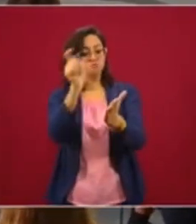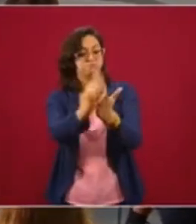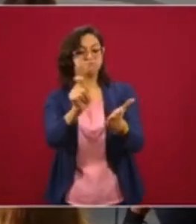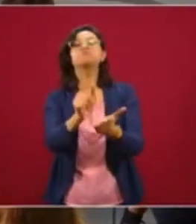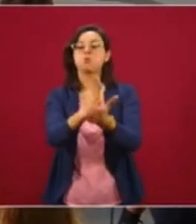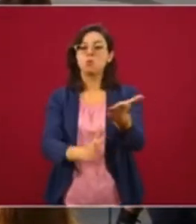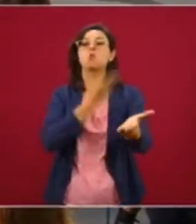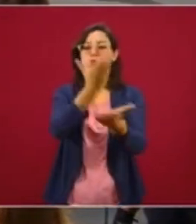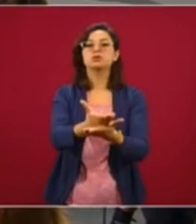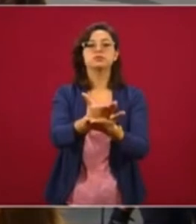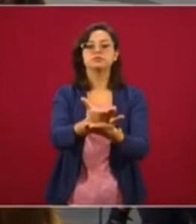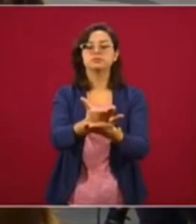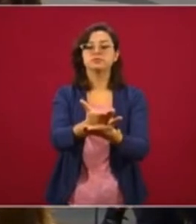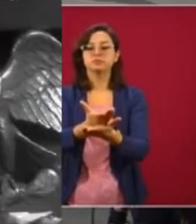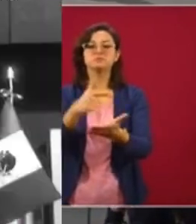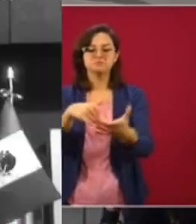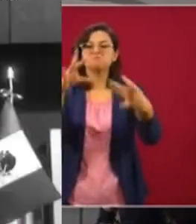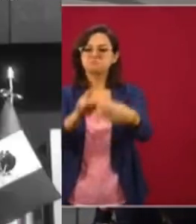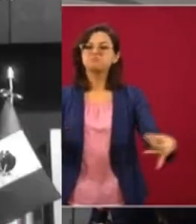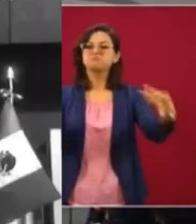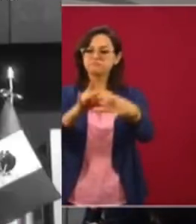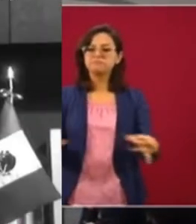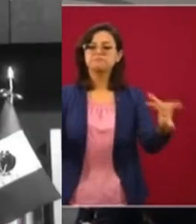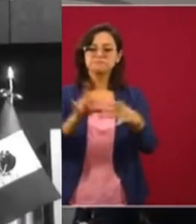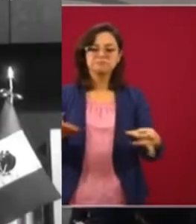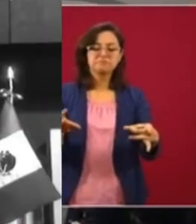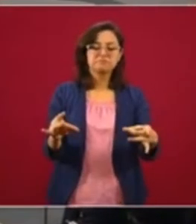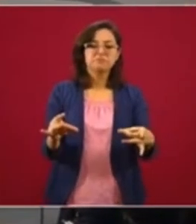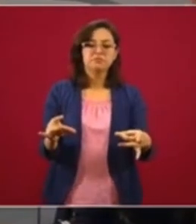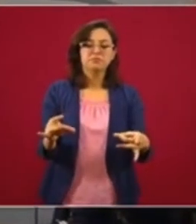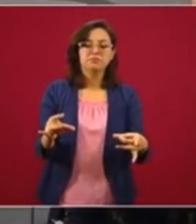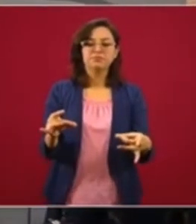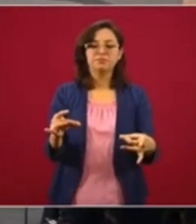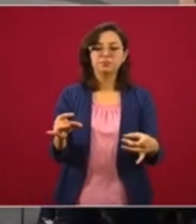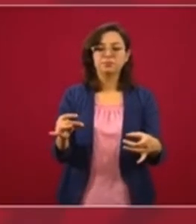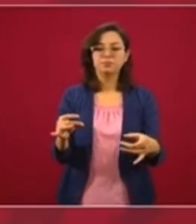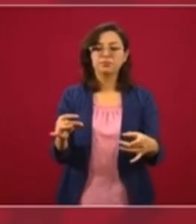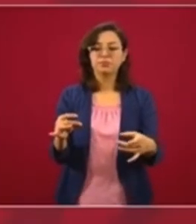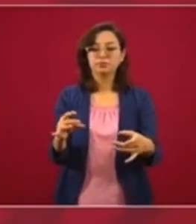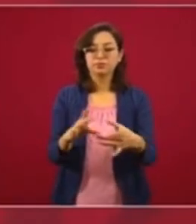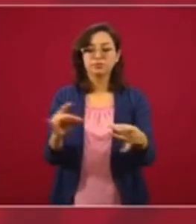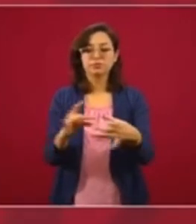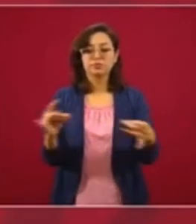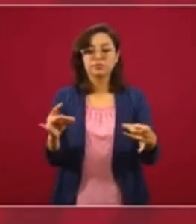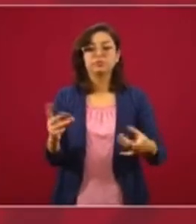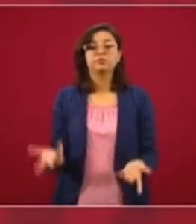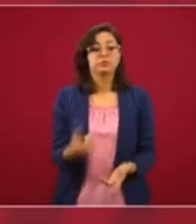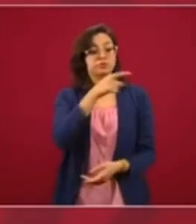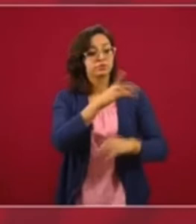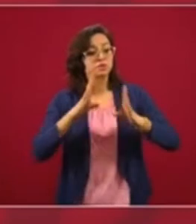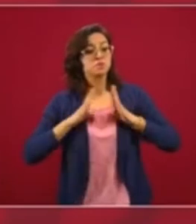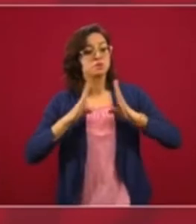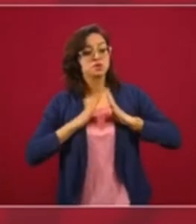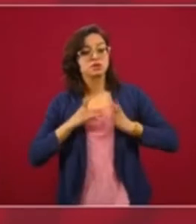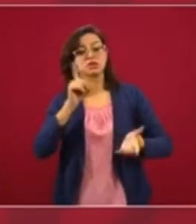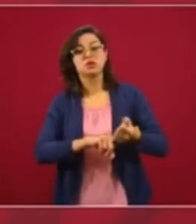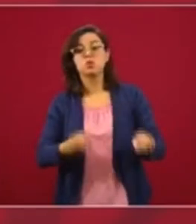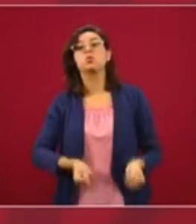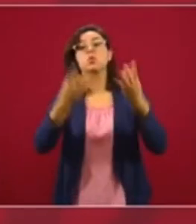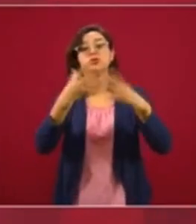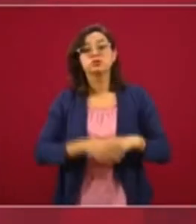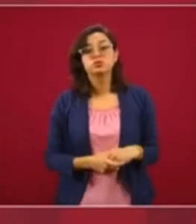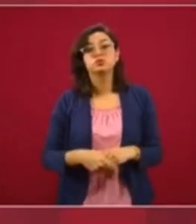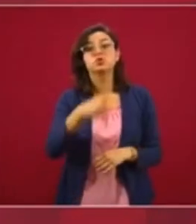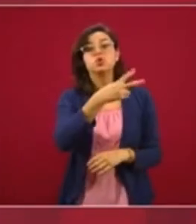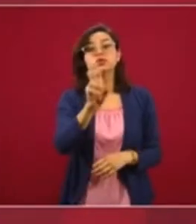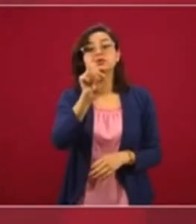propuse. Argumenté. Y para eso no se necesita el ejército en las calles. Se tenían 230 mil elementos en la Secretaría